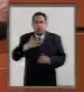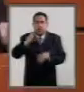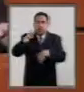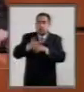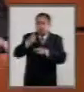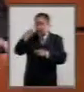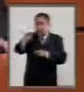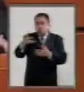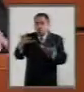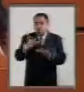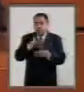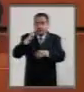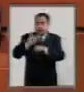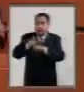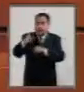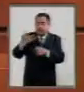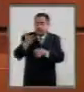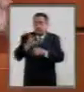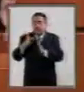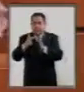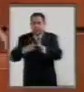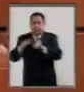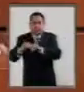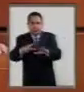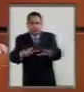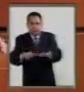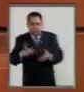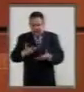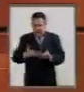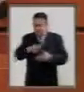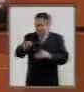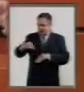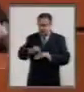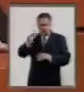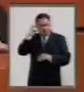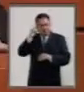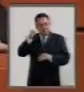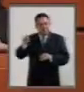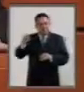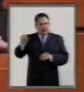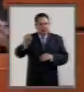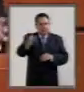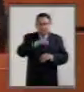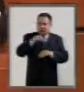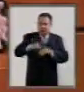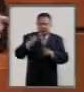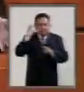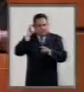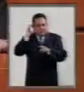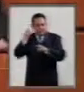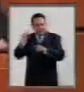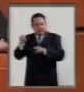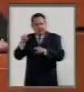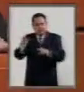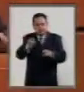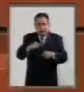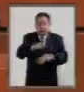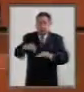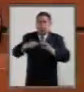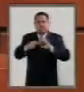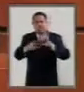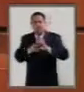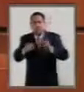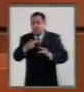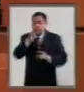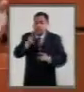atribuciones para emitir esos lineamientos y sin embargo vengo a escuchar a esta tribuna o vengo aquí al pleno a escuchar que desde la tribuna